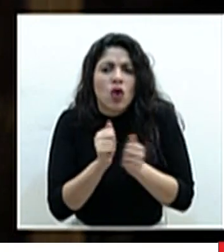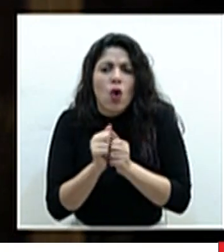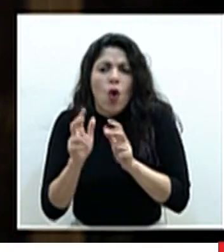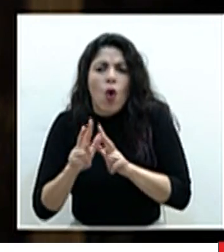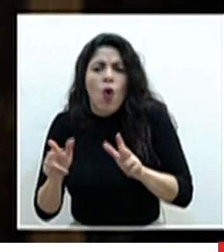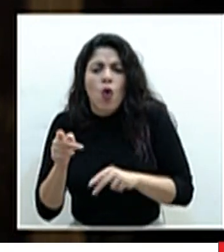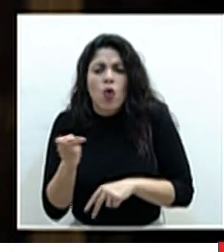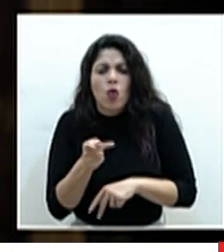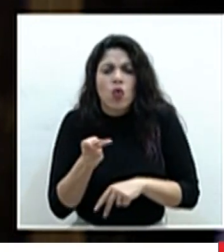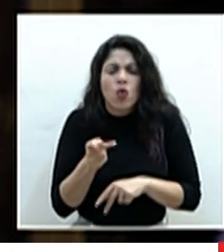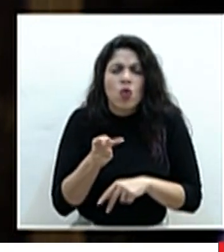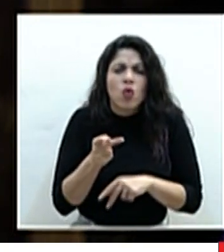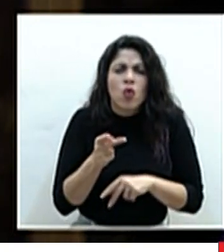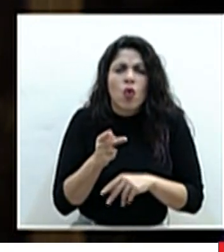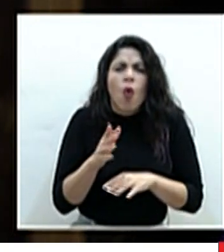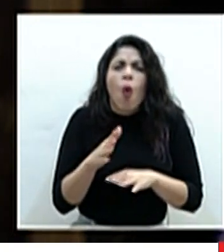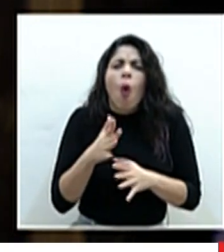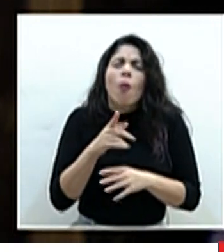se va a tener